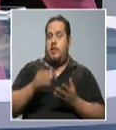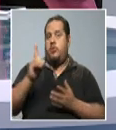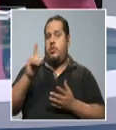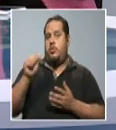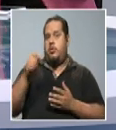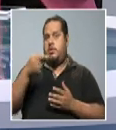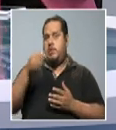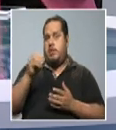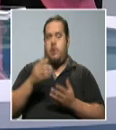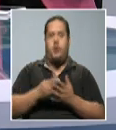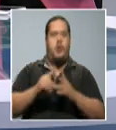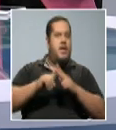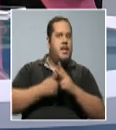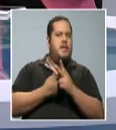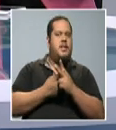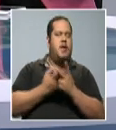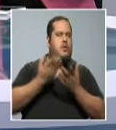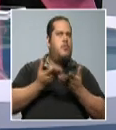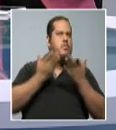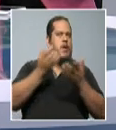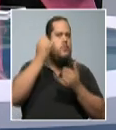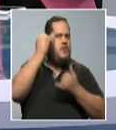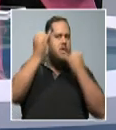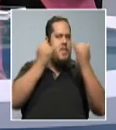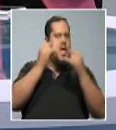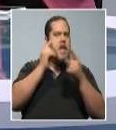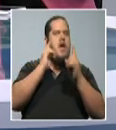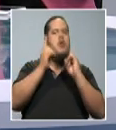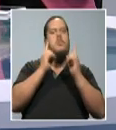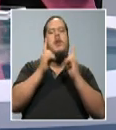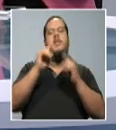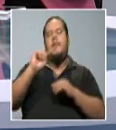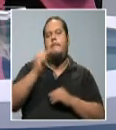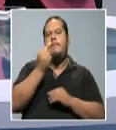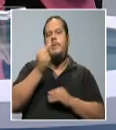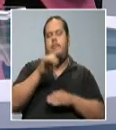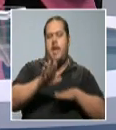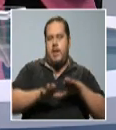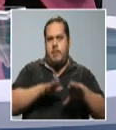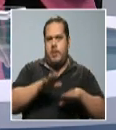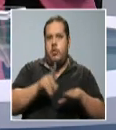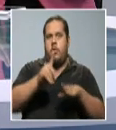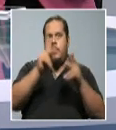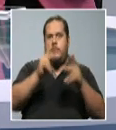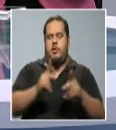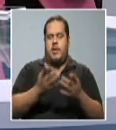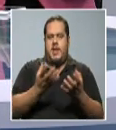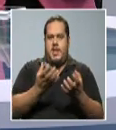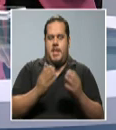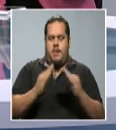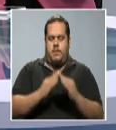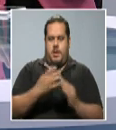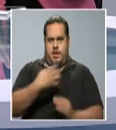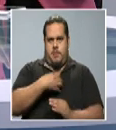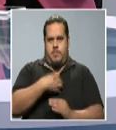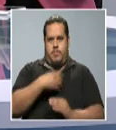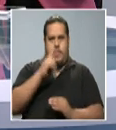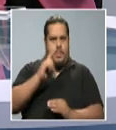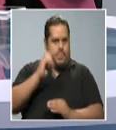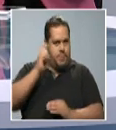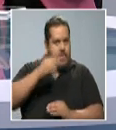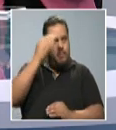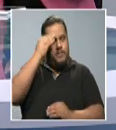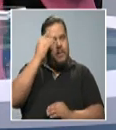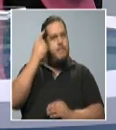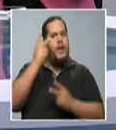Dagoberto, iniciar con dar una idea, cuál es el primer paso que una persona que quiera tener casa propia debe saber para visitar una